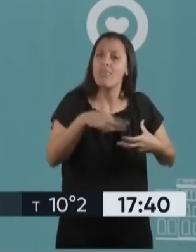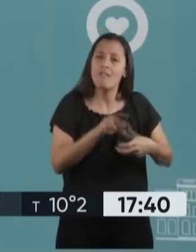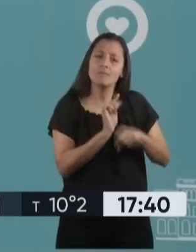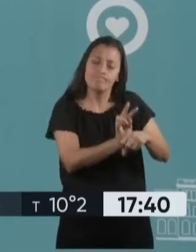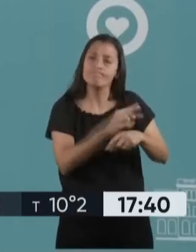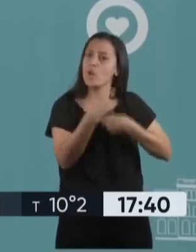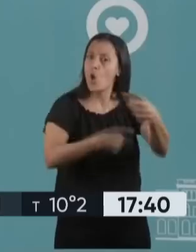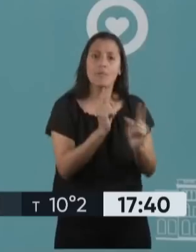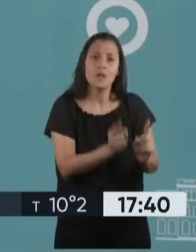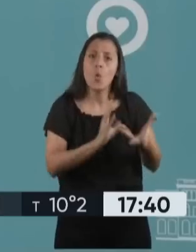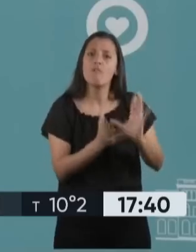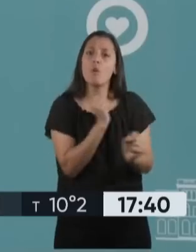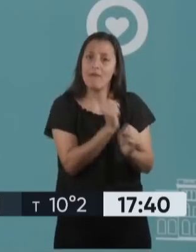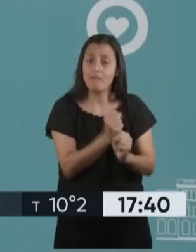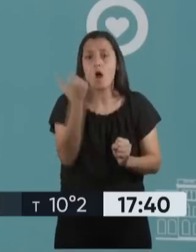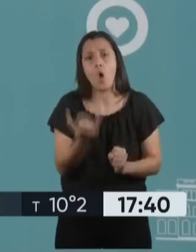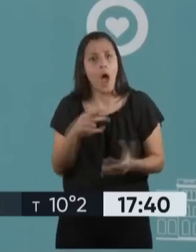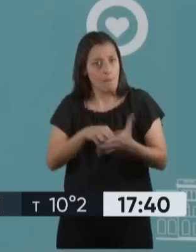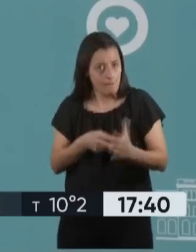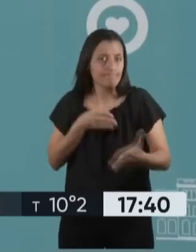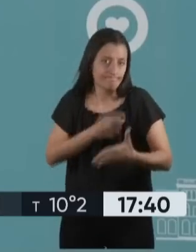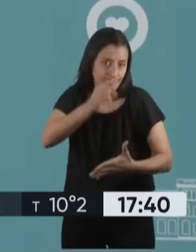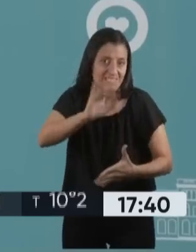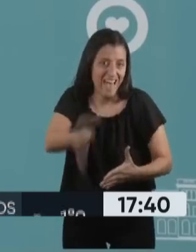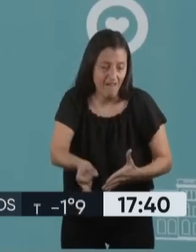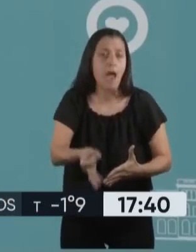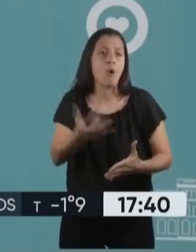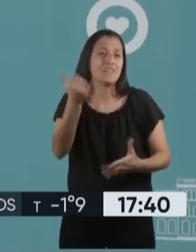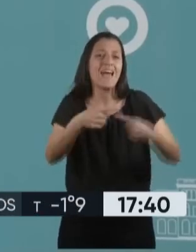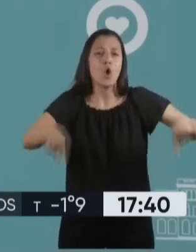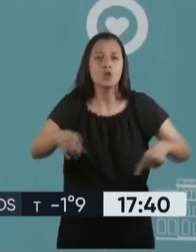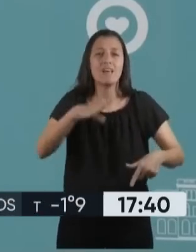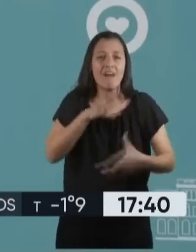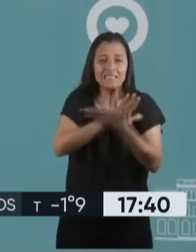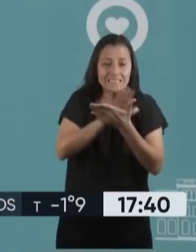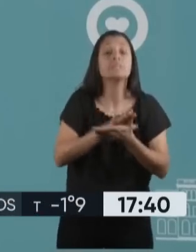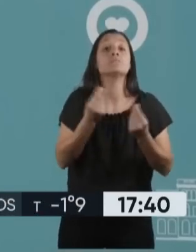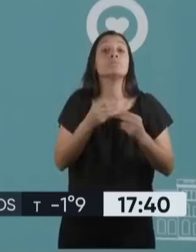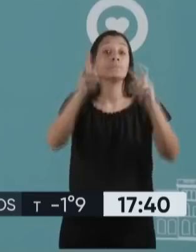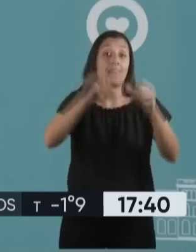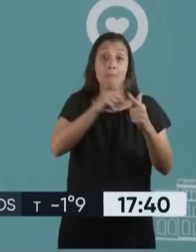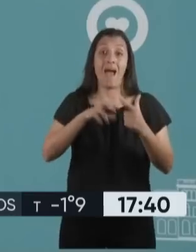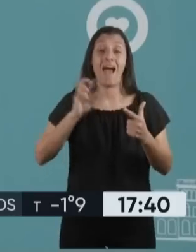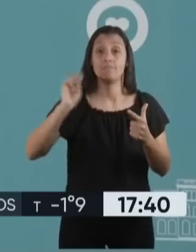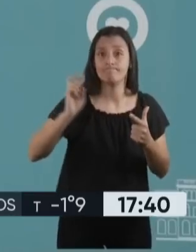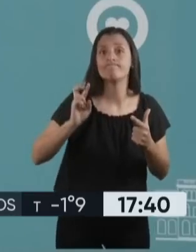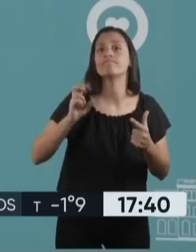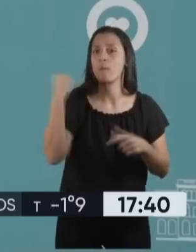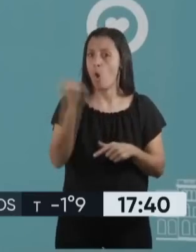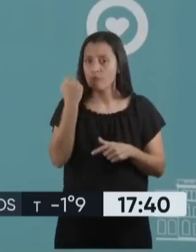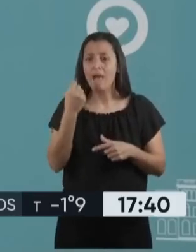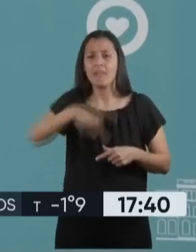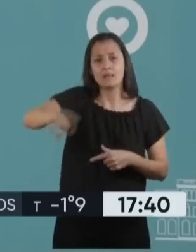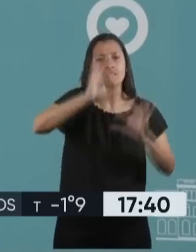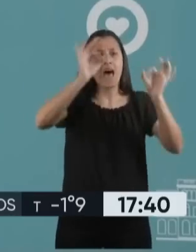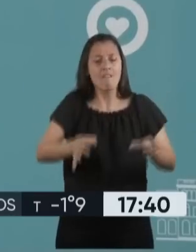cual tenemos problemas que tienen que ver con algunos embudos con respecto a las divisas, que ya venimos hablando, que tienen que ver con la